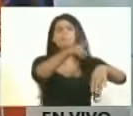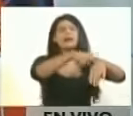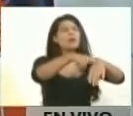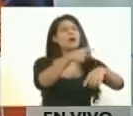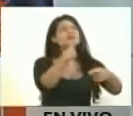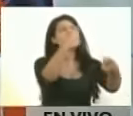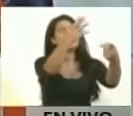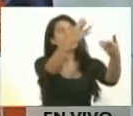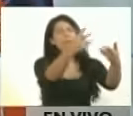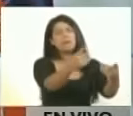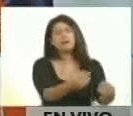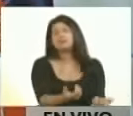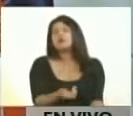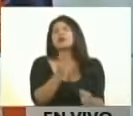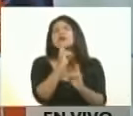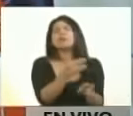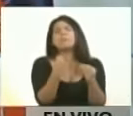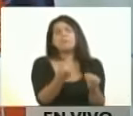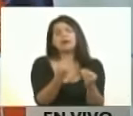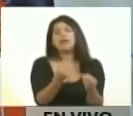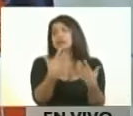porque ya los datos hablan por sí mismos.